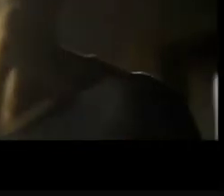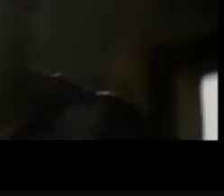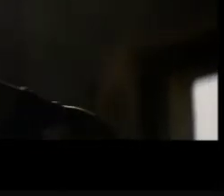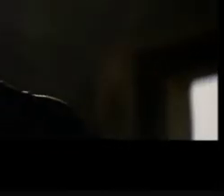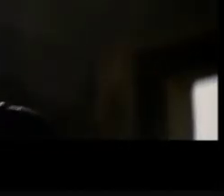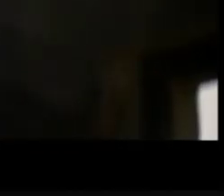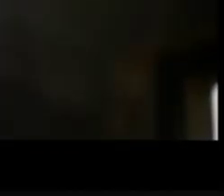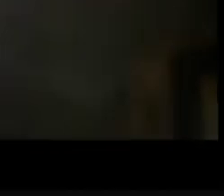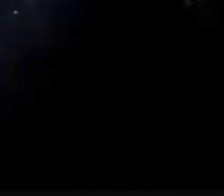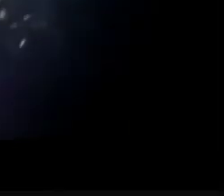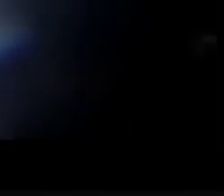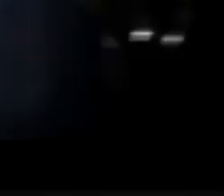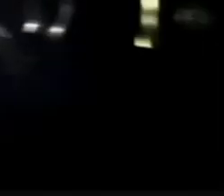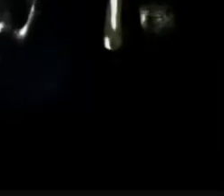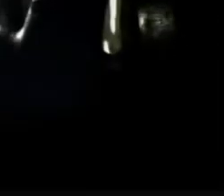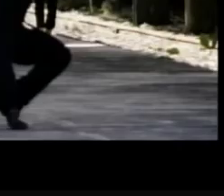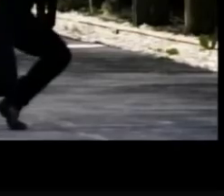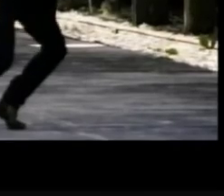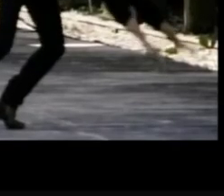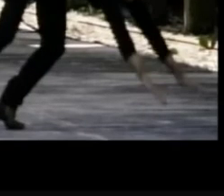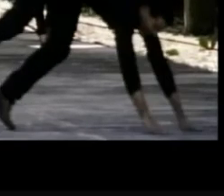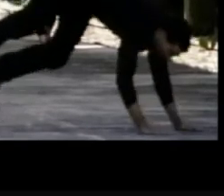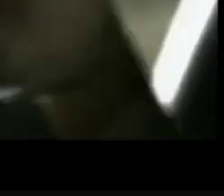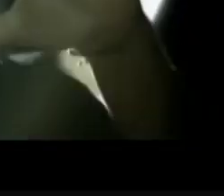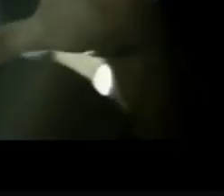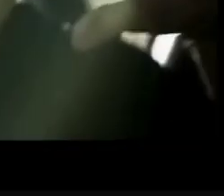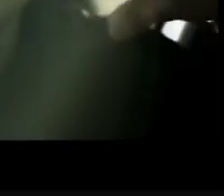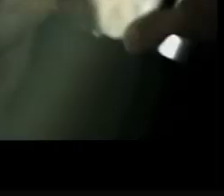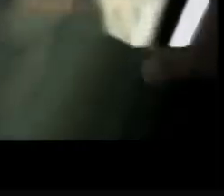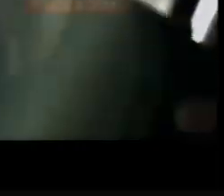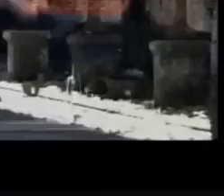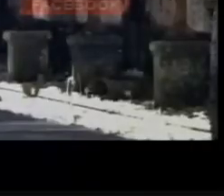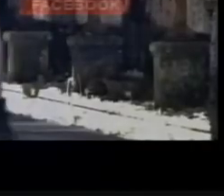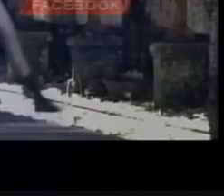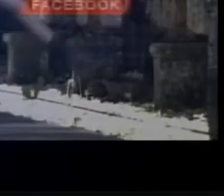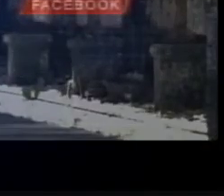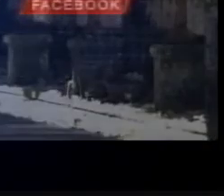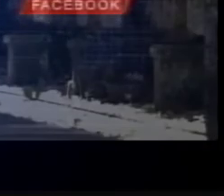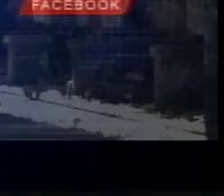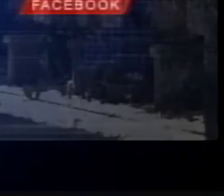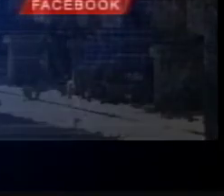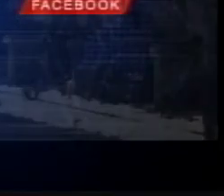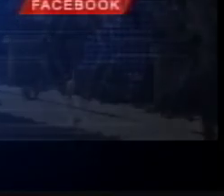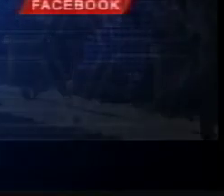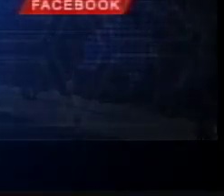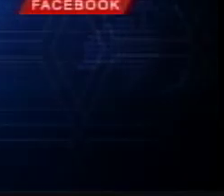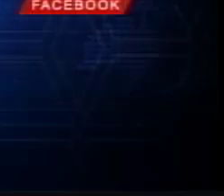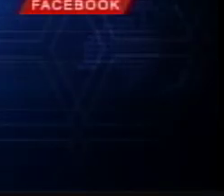Mira hacia